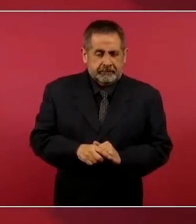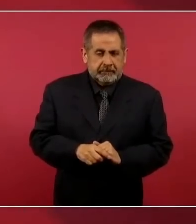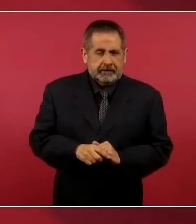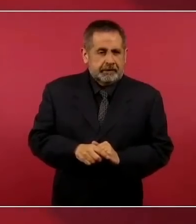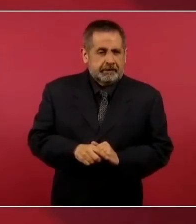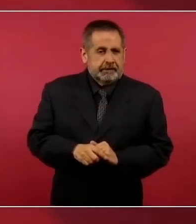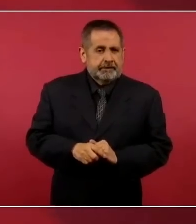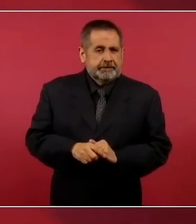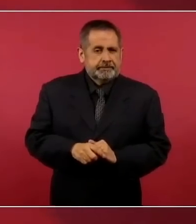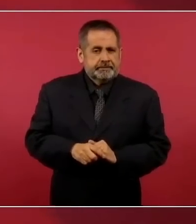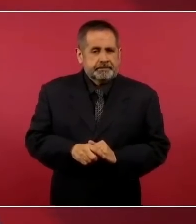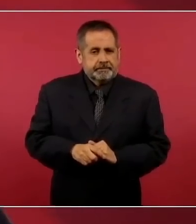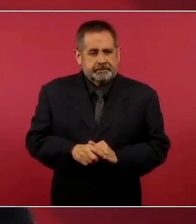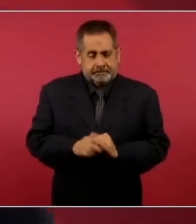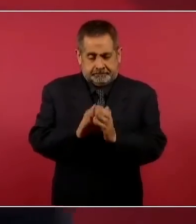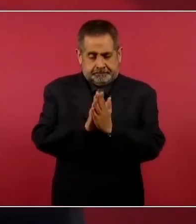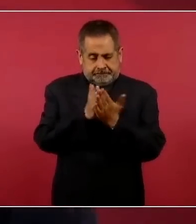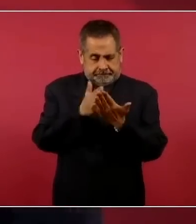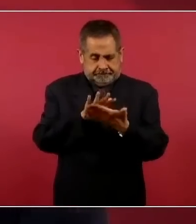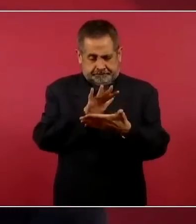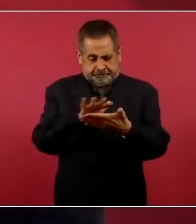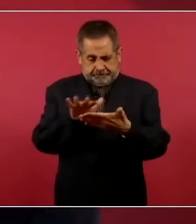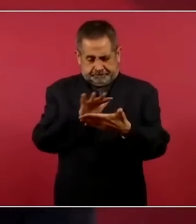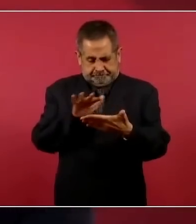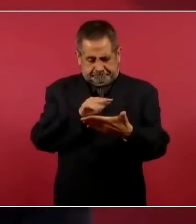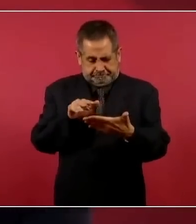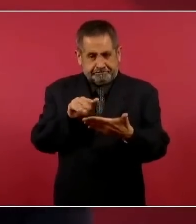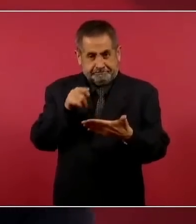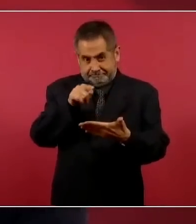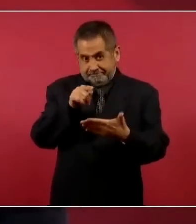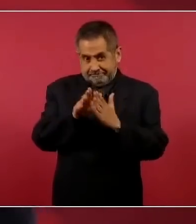Y yo leo en el libro